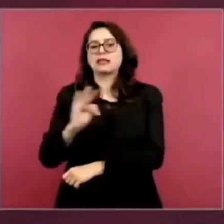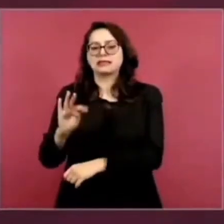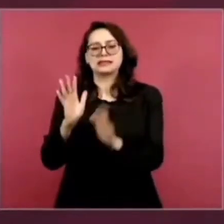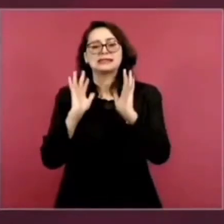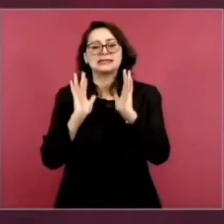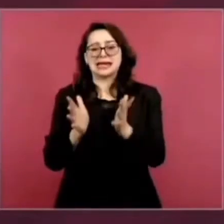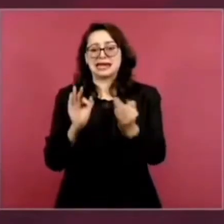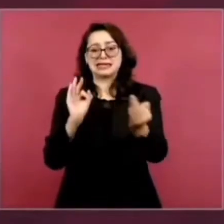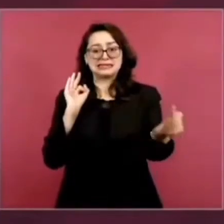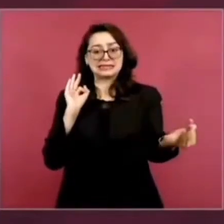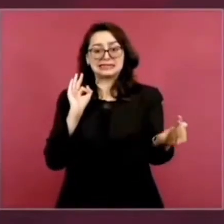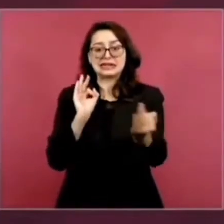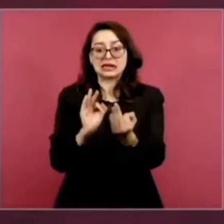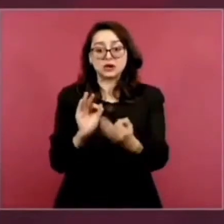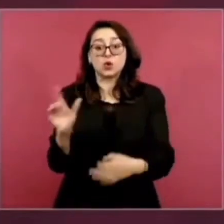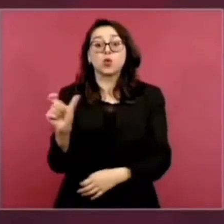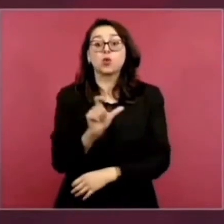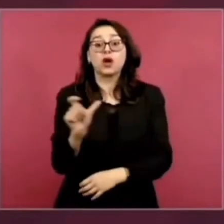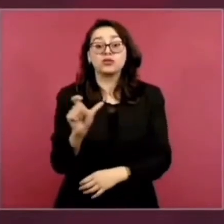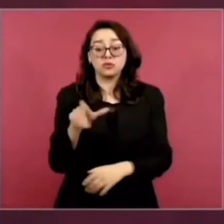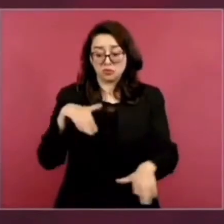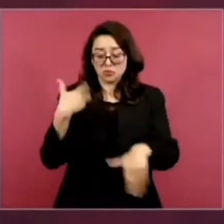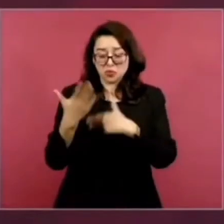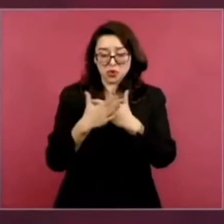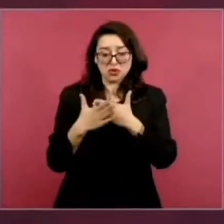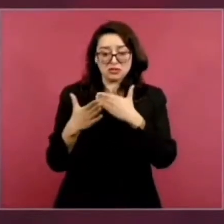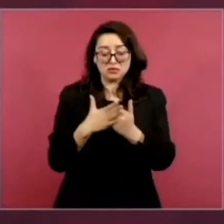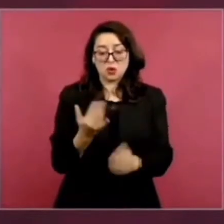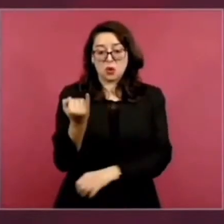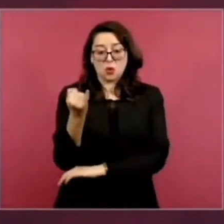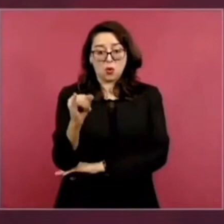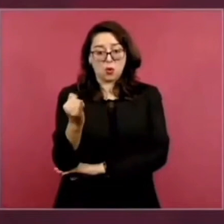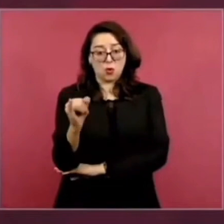Las elecciones son el primer domingo de junio.